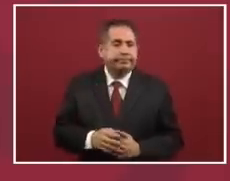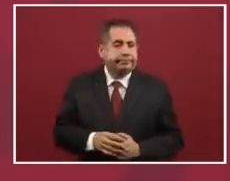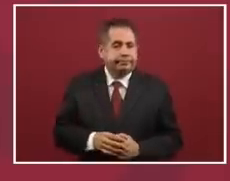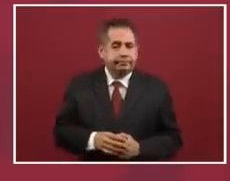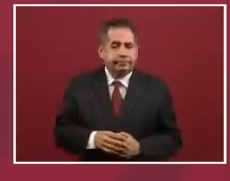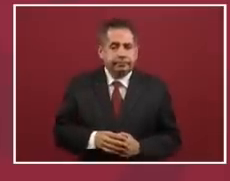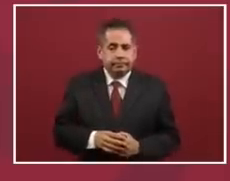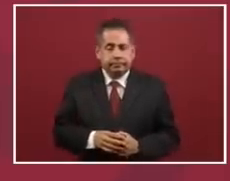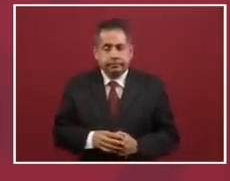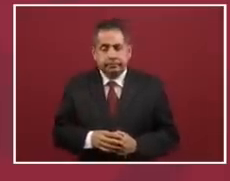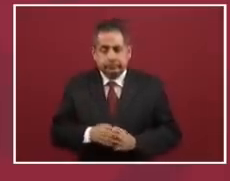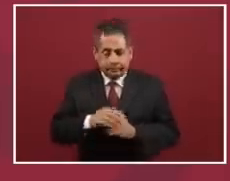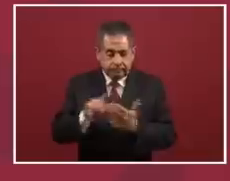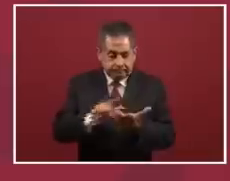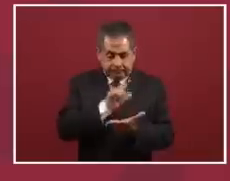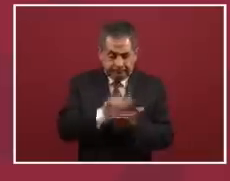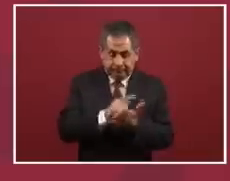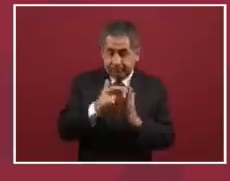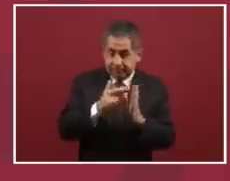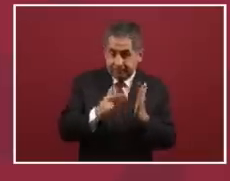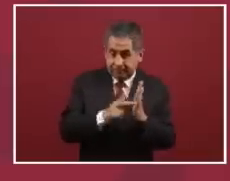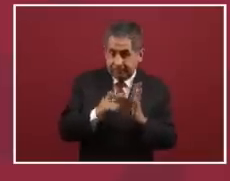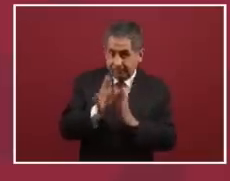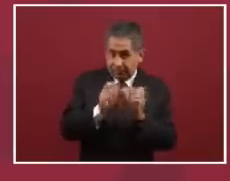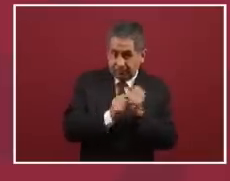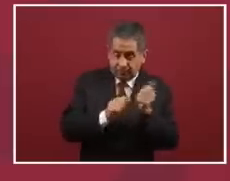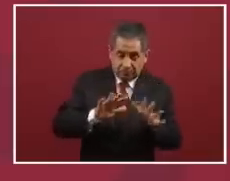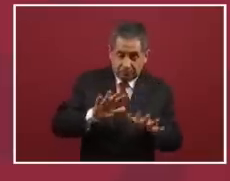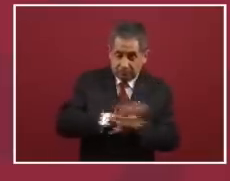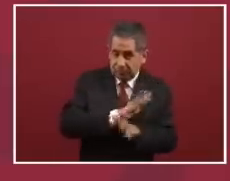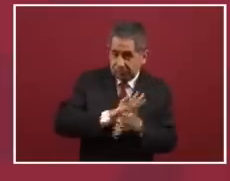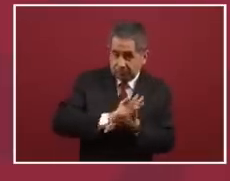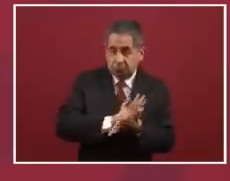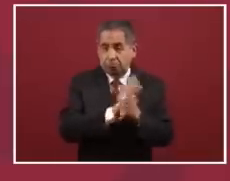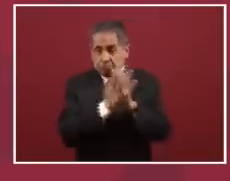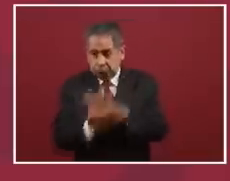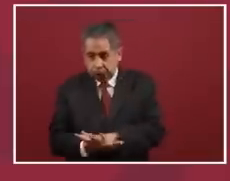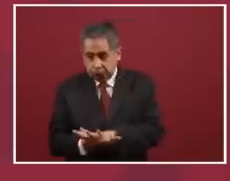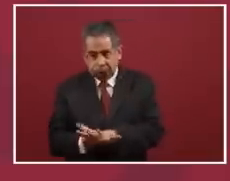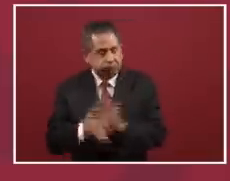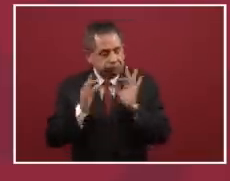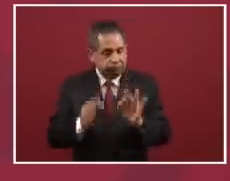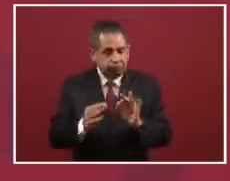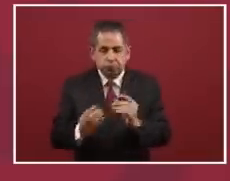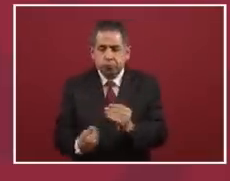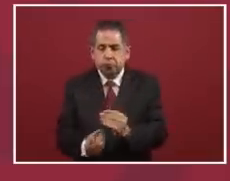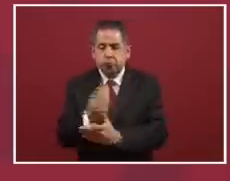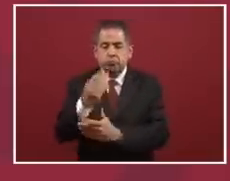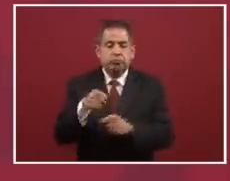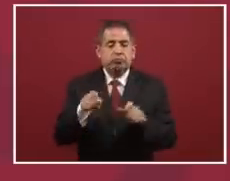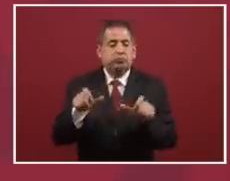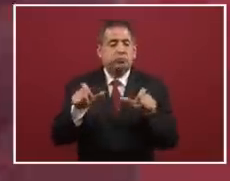se hicieron las reformas constitucionales y se creó la Guardia Nacional,